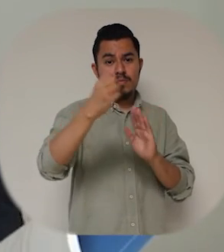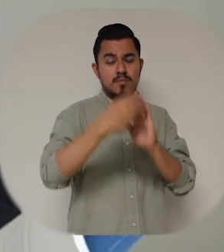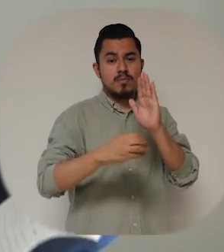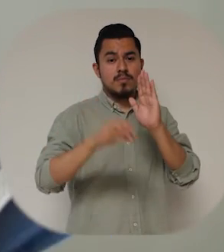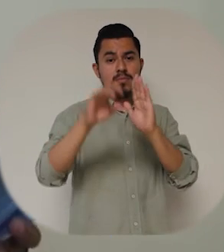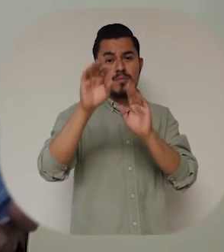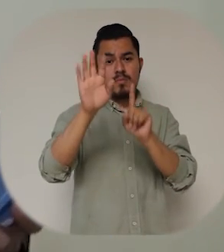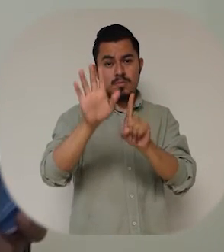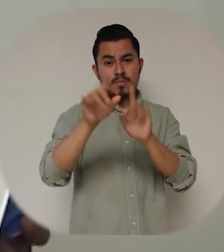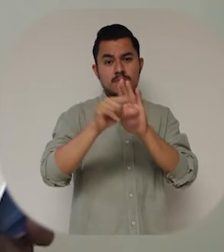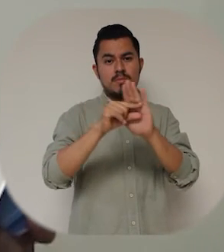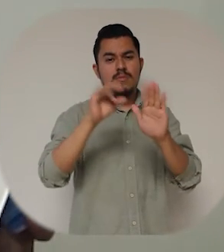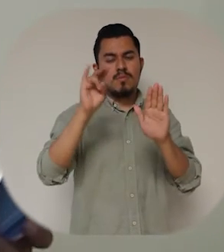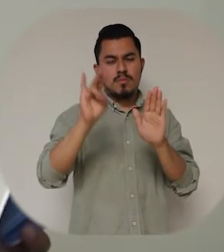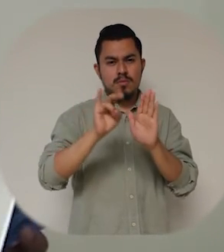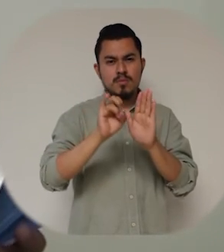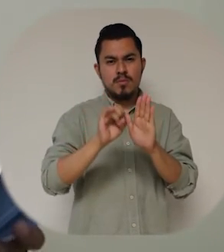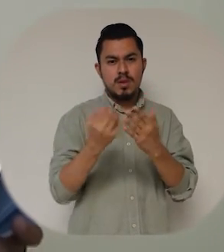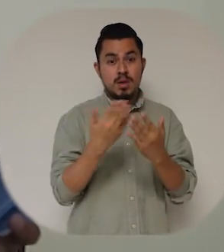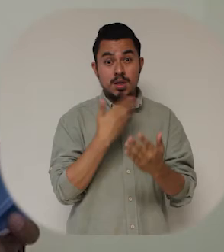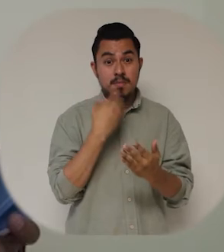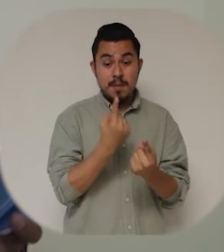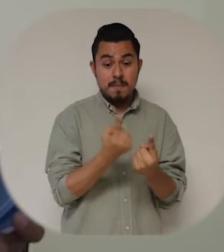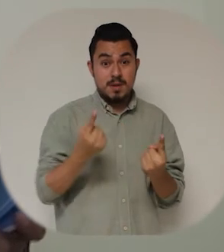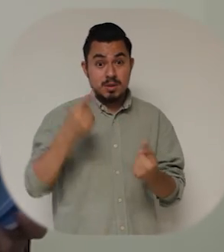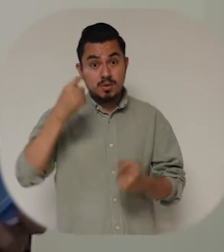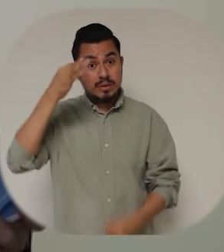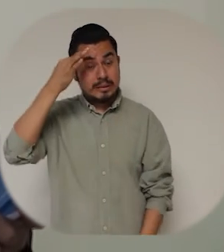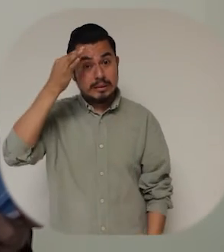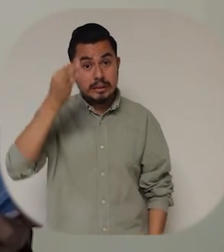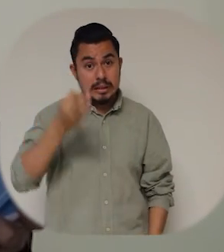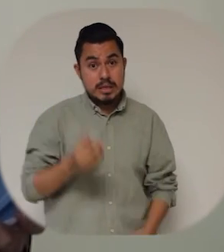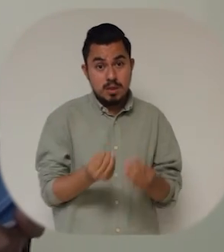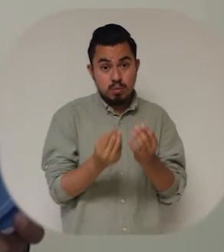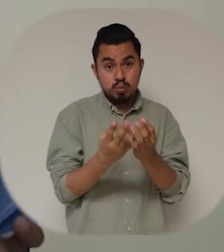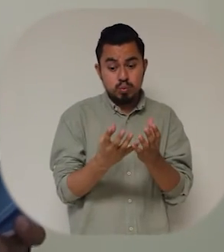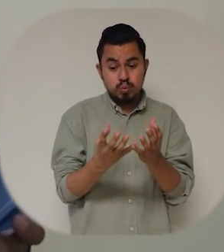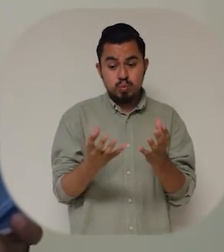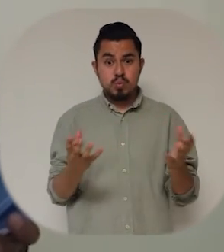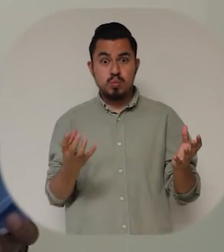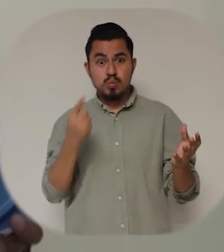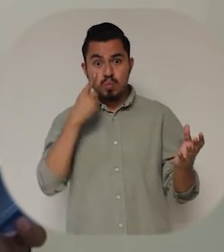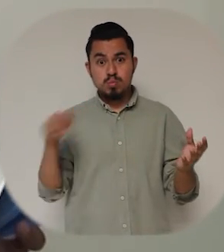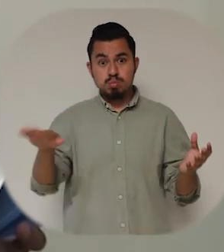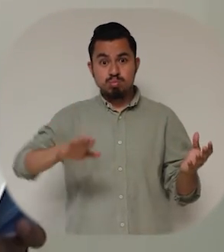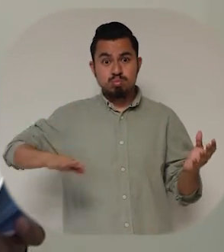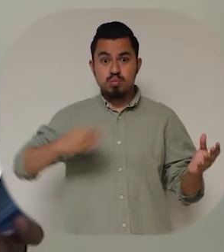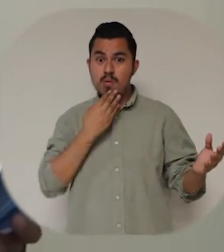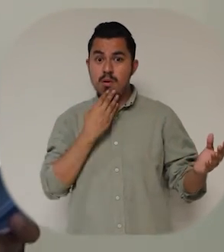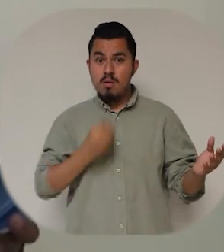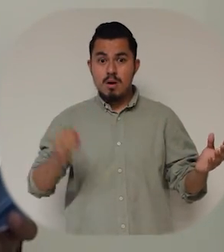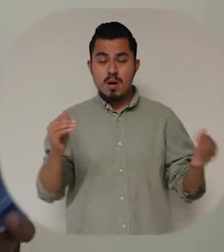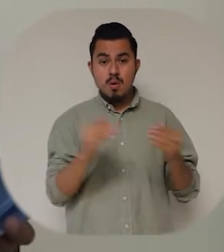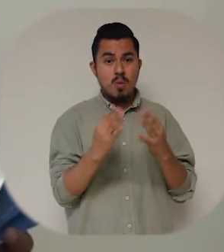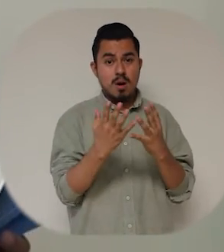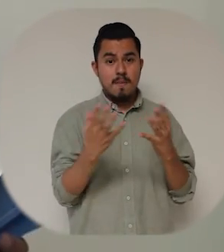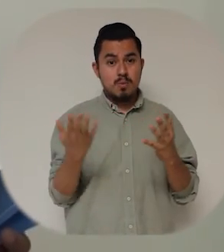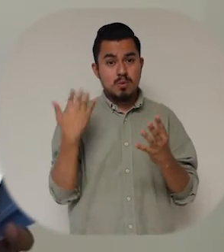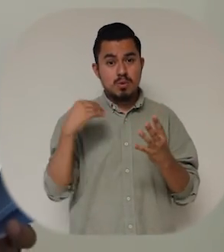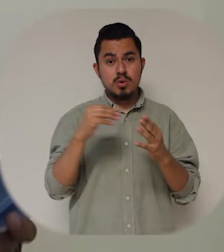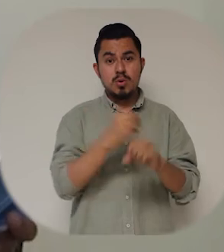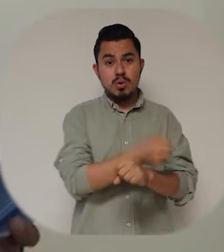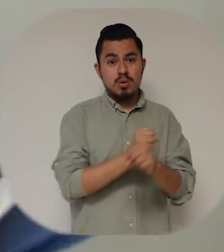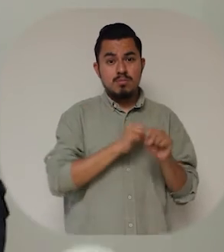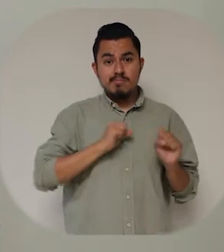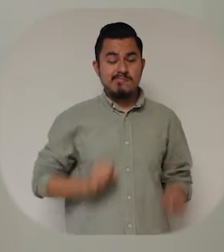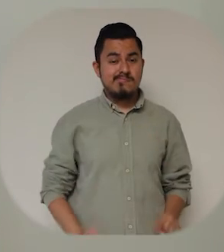palabra del Señor, y el número de los discípulos se multiplicaba grandemente en Jerusalén. También muchos de los sacerdotes obedecían